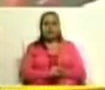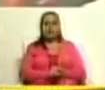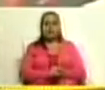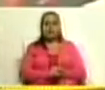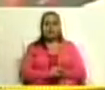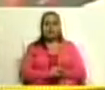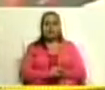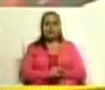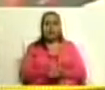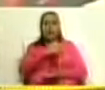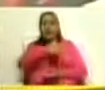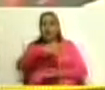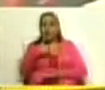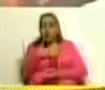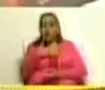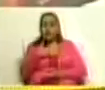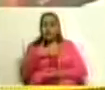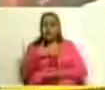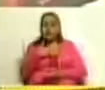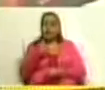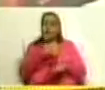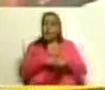A nosotros nos tocó vivir